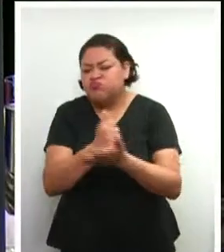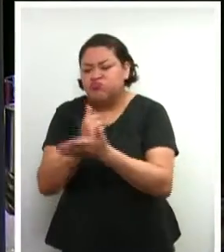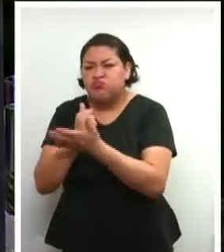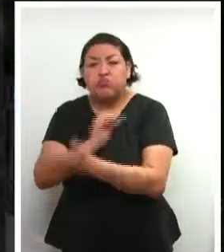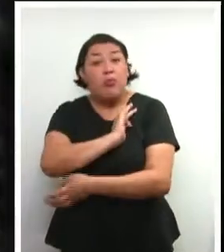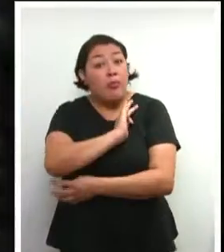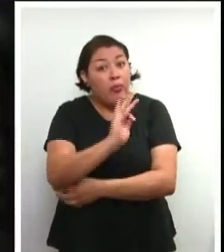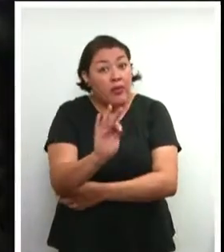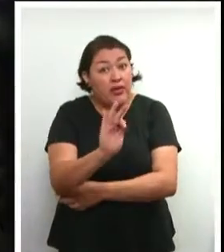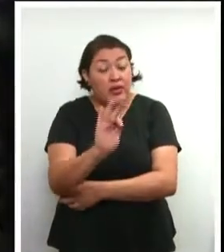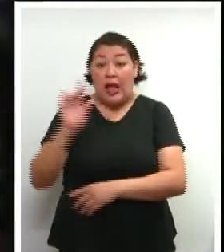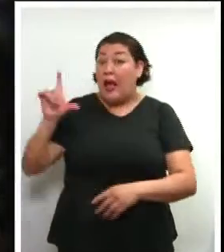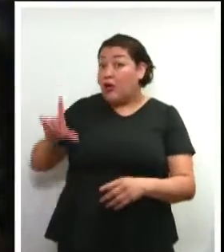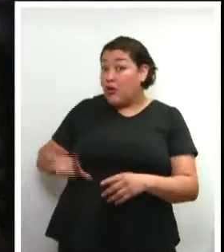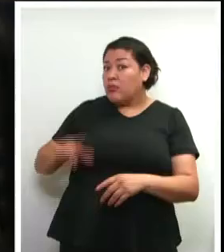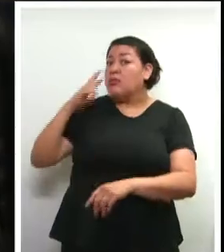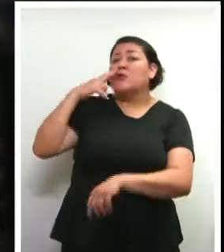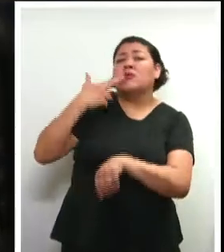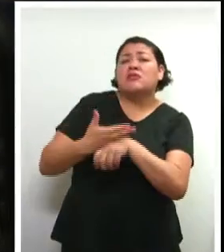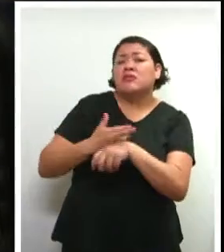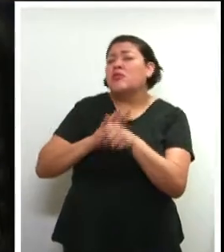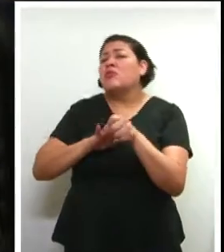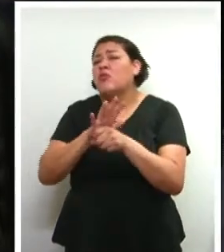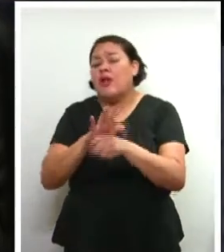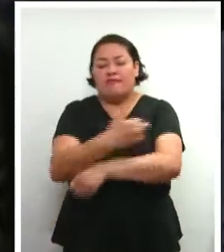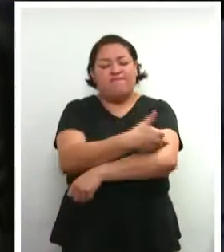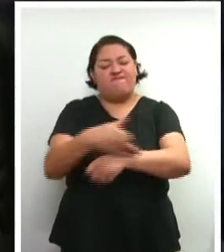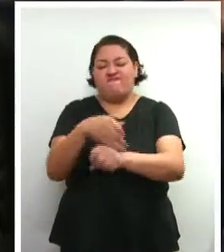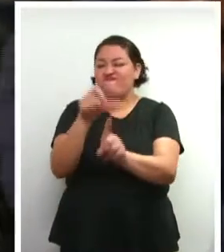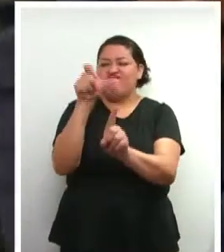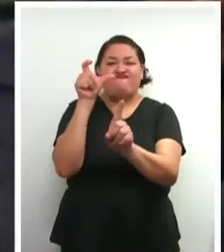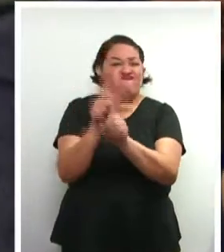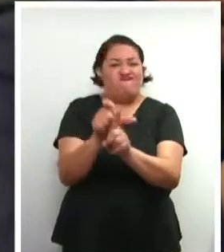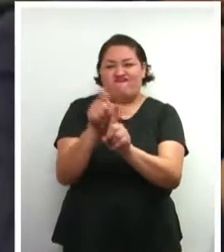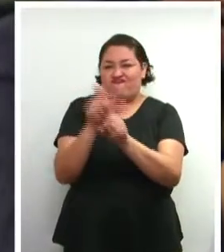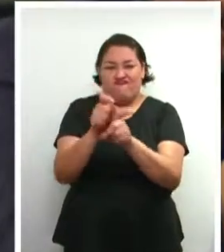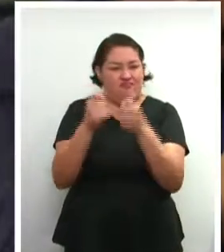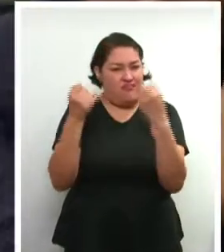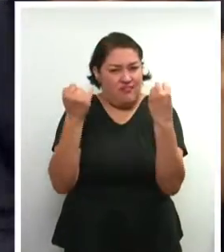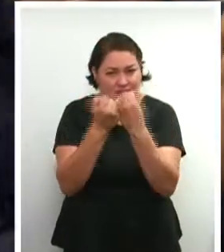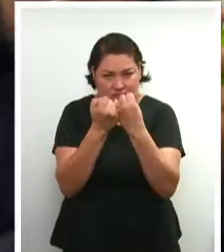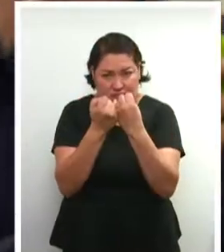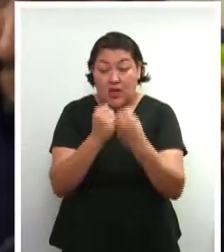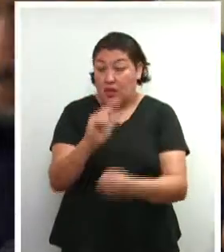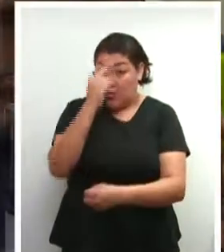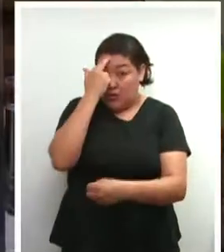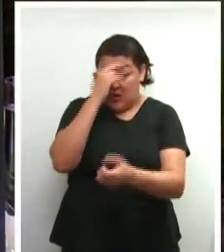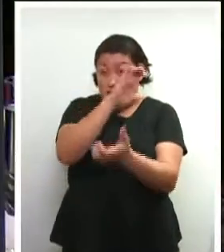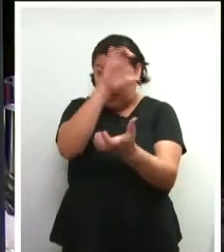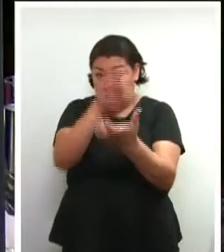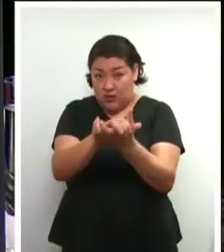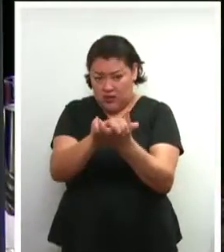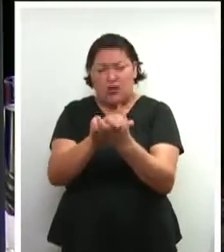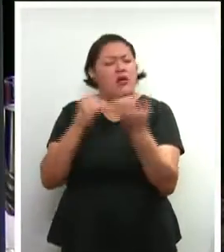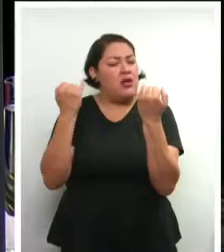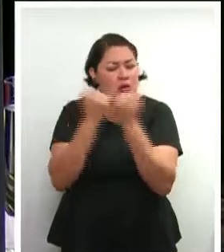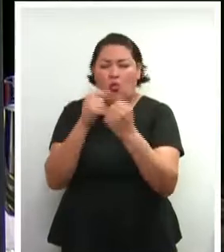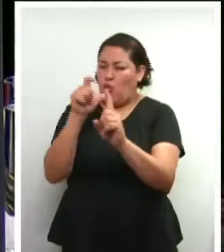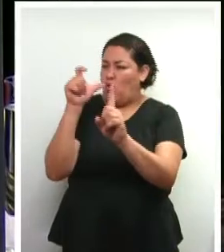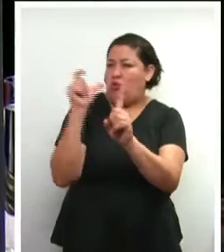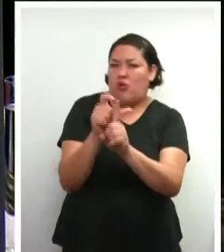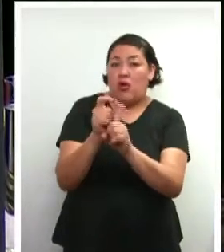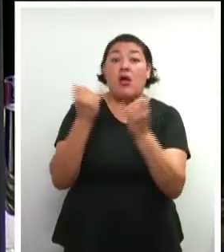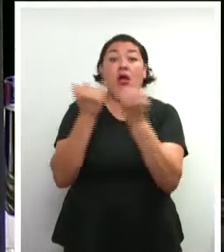obligación del Estado es proteger y cuidar a la familia y al matrimonio en su base biológica, antropológica